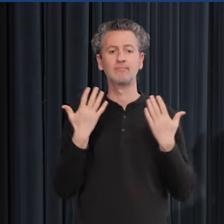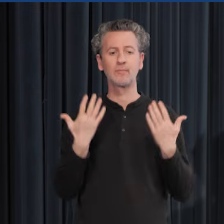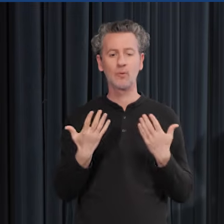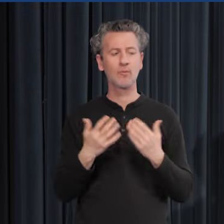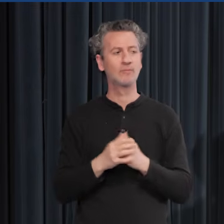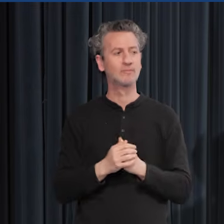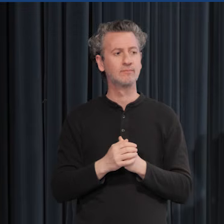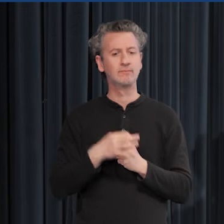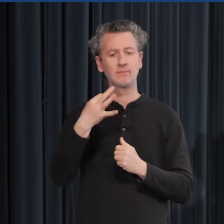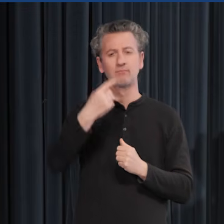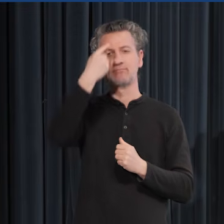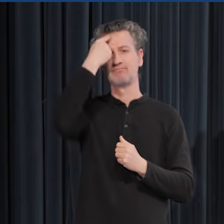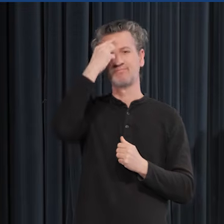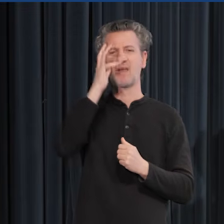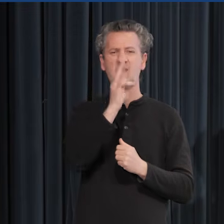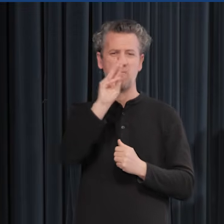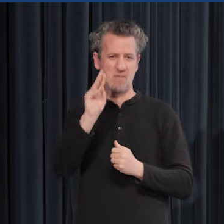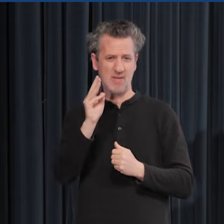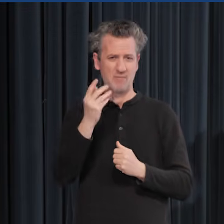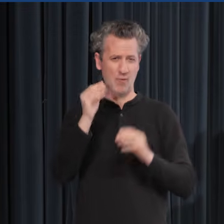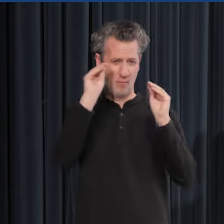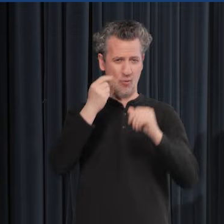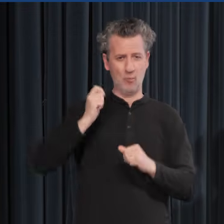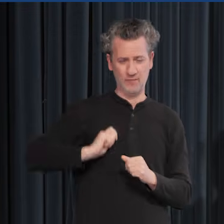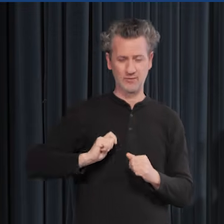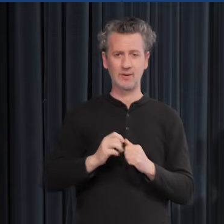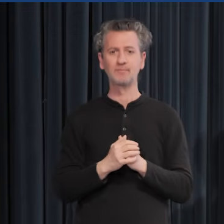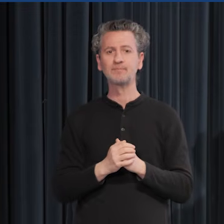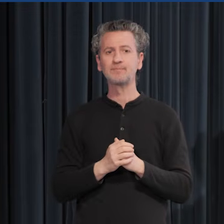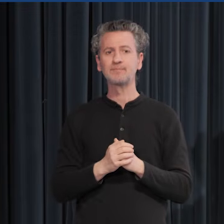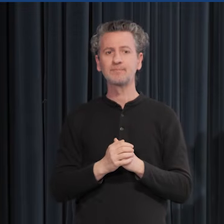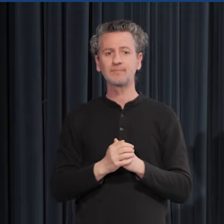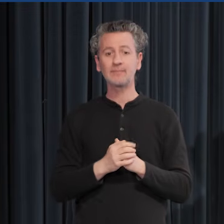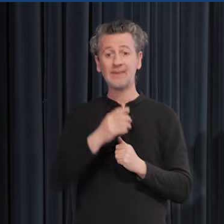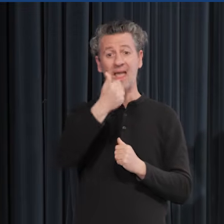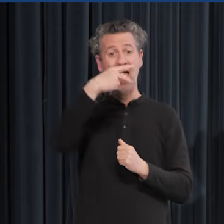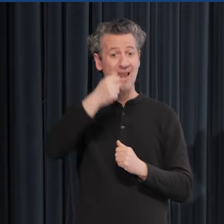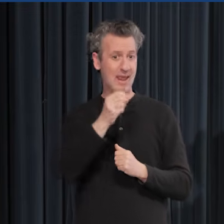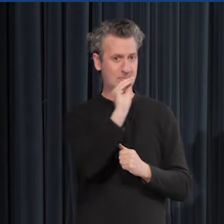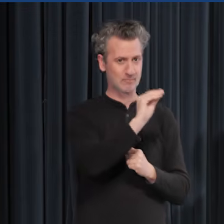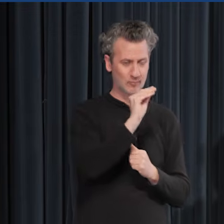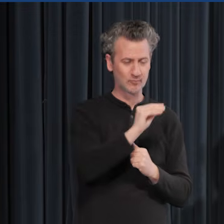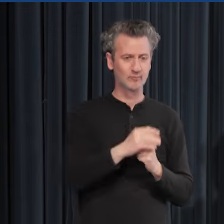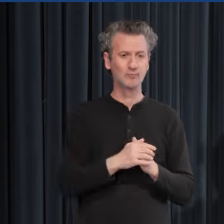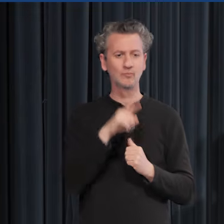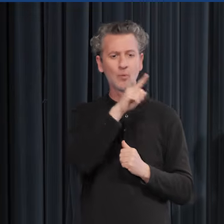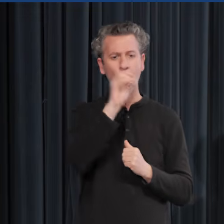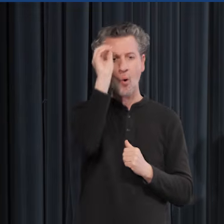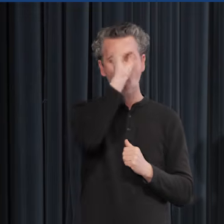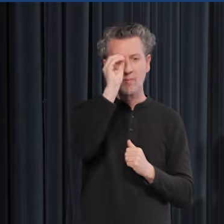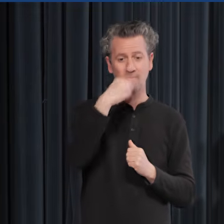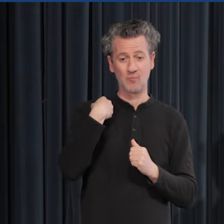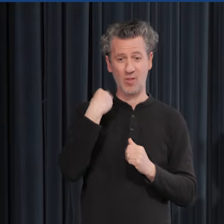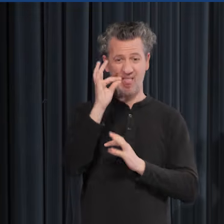mirada siempre en la formación profesional también. Ana, ¿cómo ves, consideras que el ciclo de